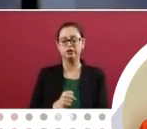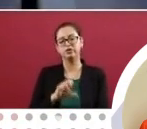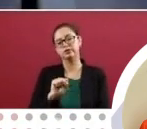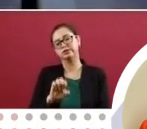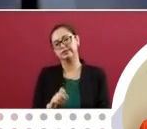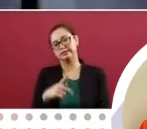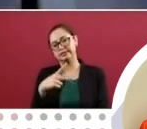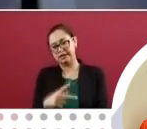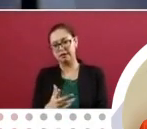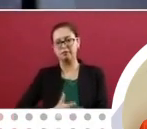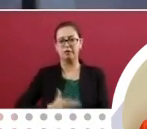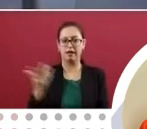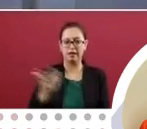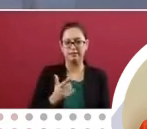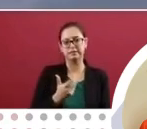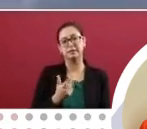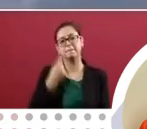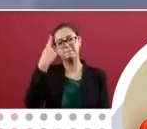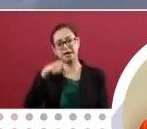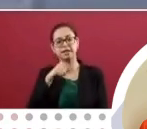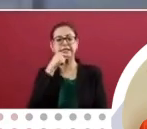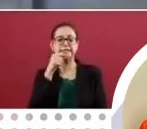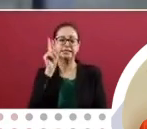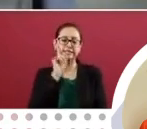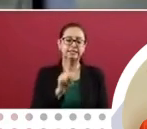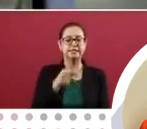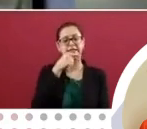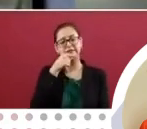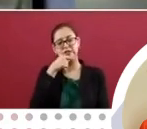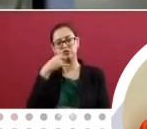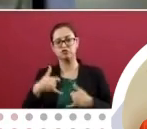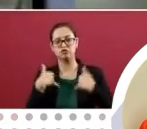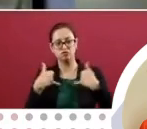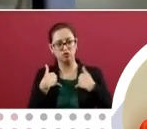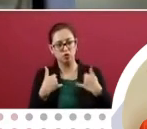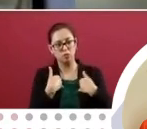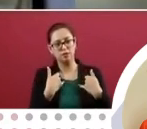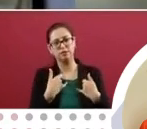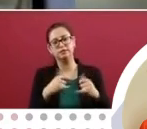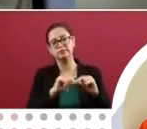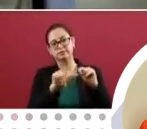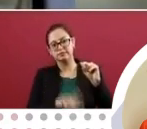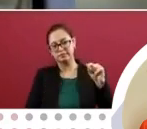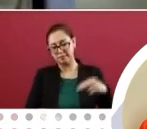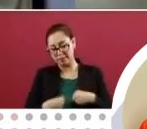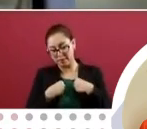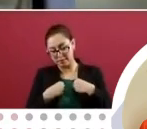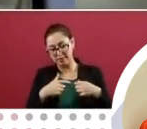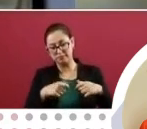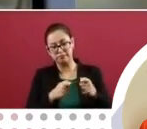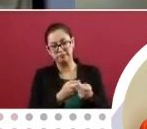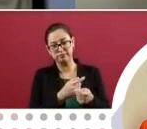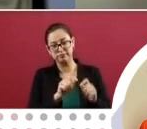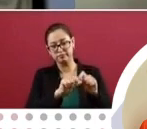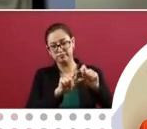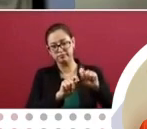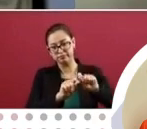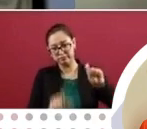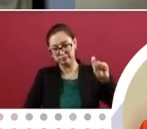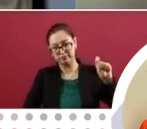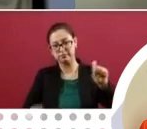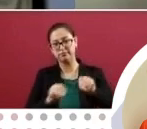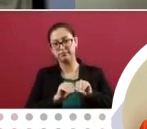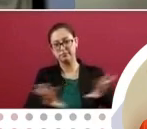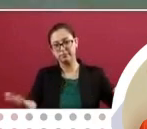de pesos por vender papel. El resto de las partidas, digamos, de esta licitación consistía en